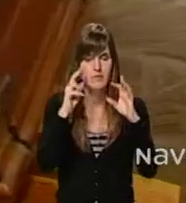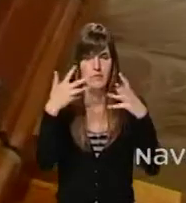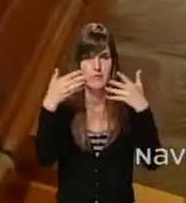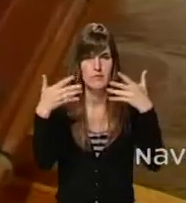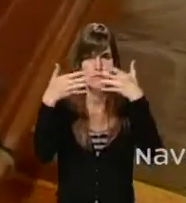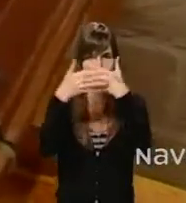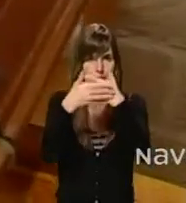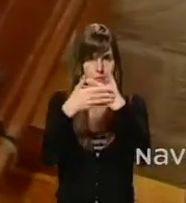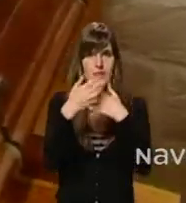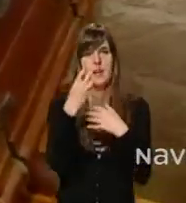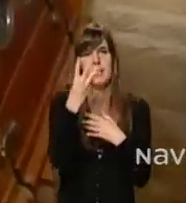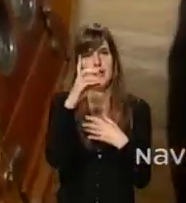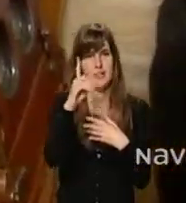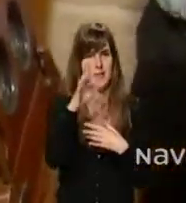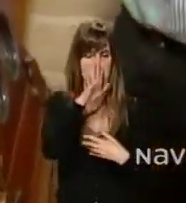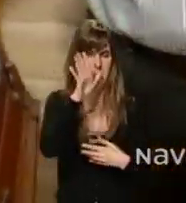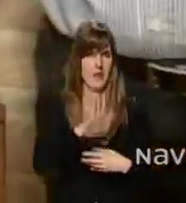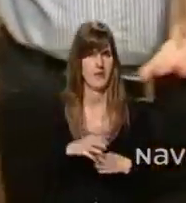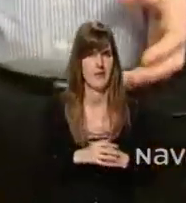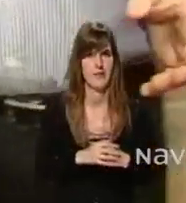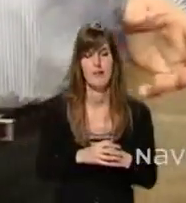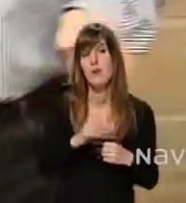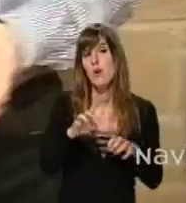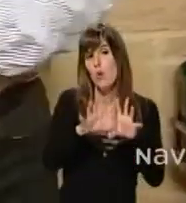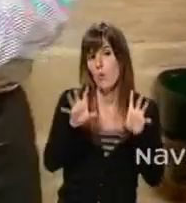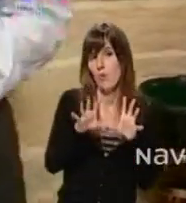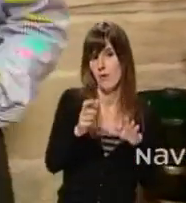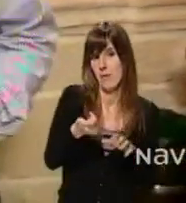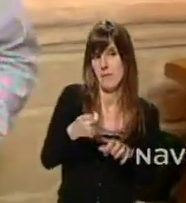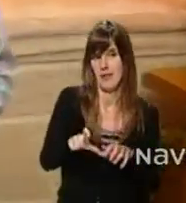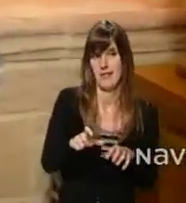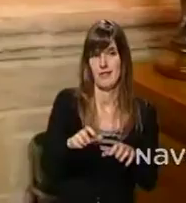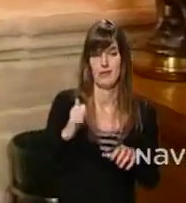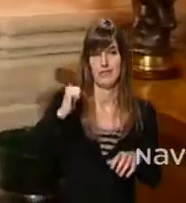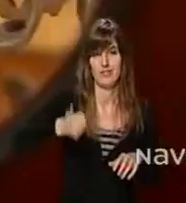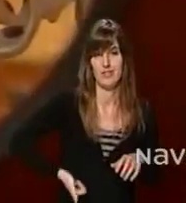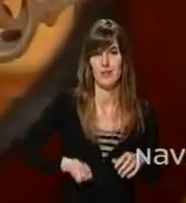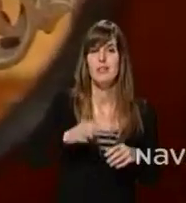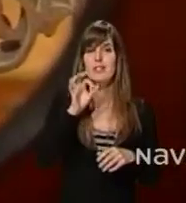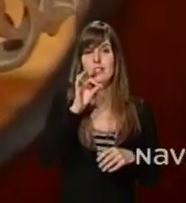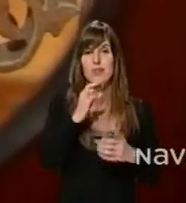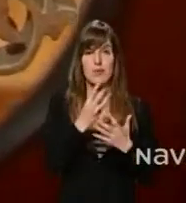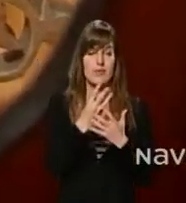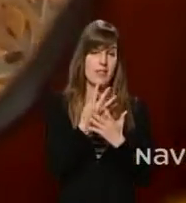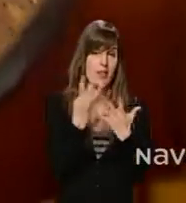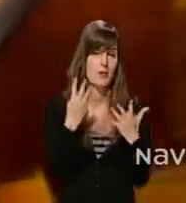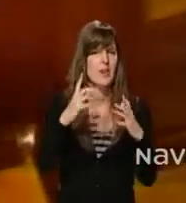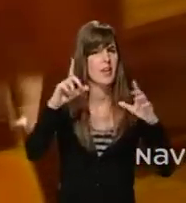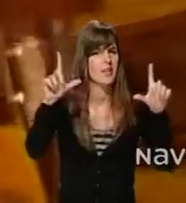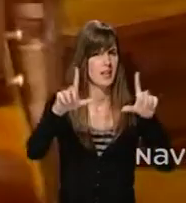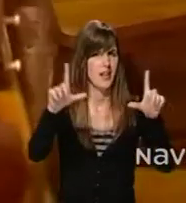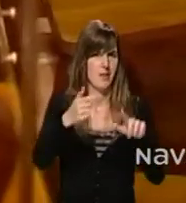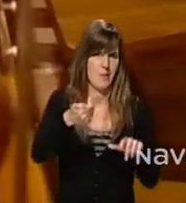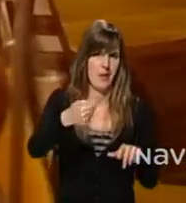estereoscópicas. Esto era un mueble de salón, lo más parecido que habría a mitades del 19 a la televisión de hoy en día, la gente